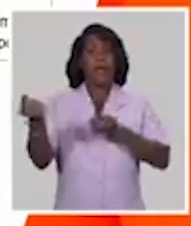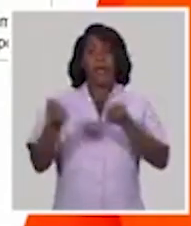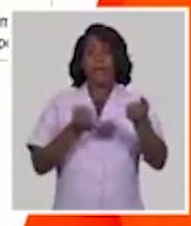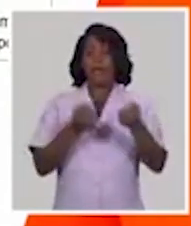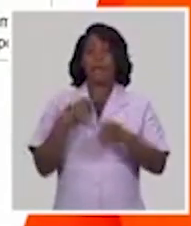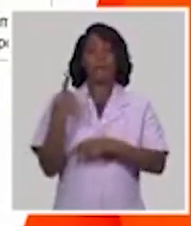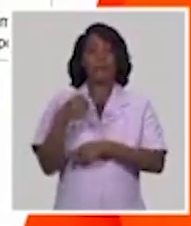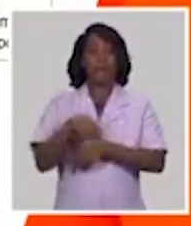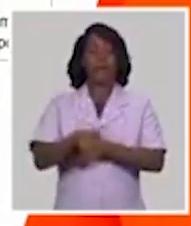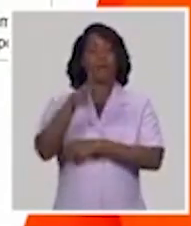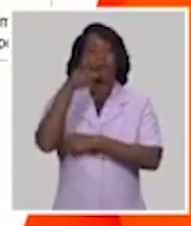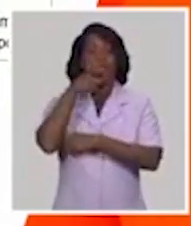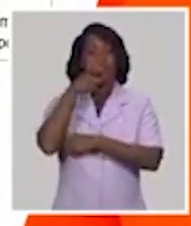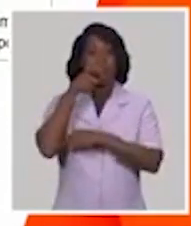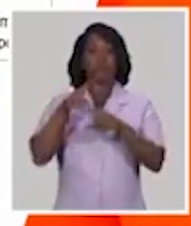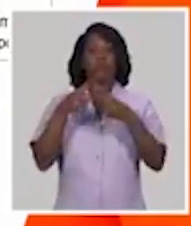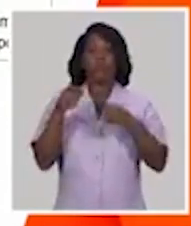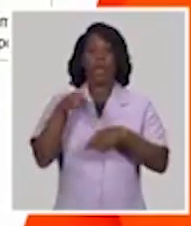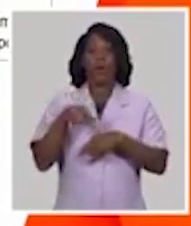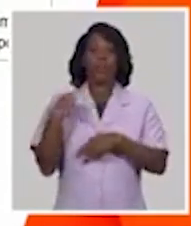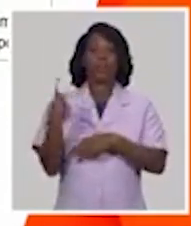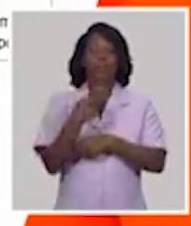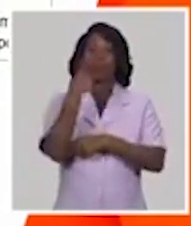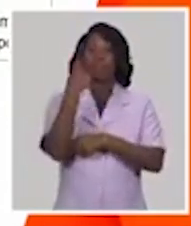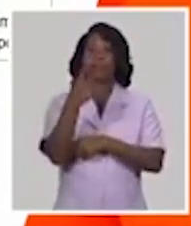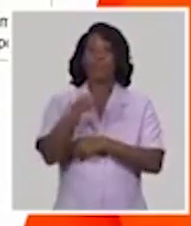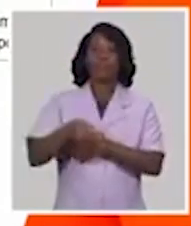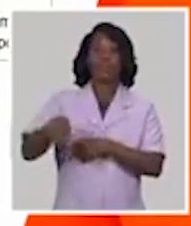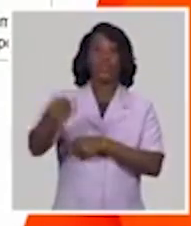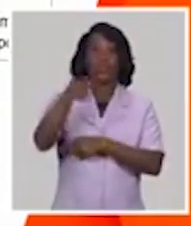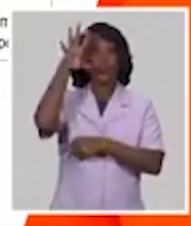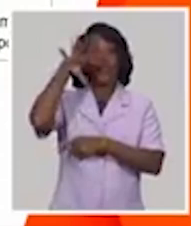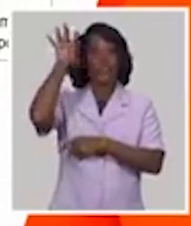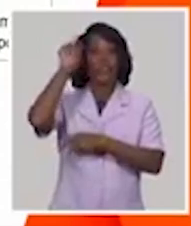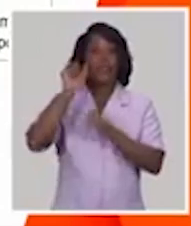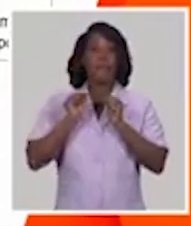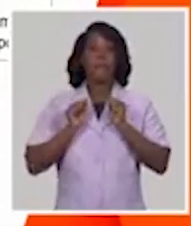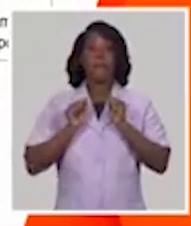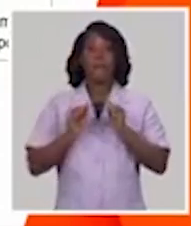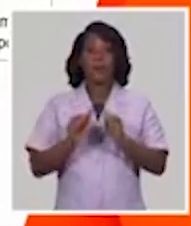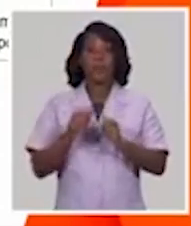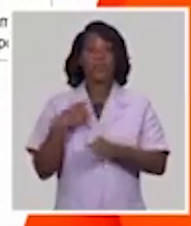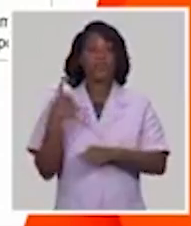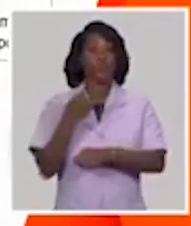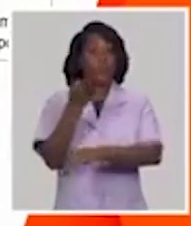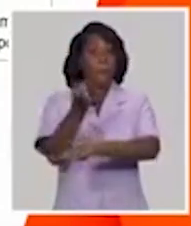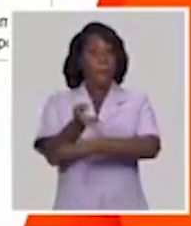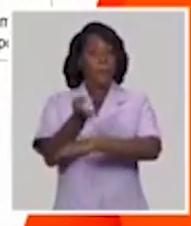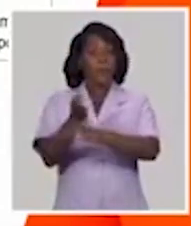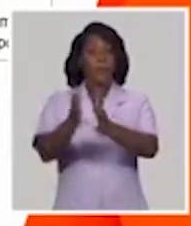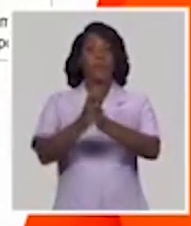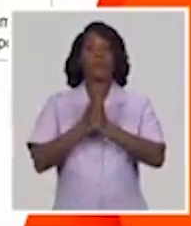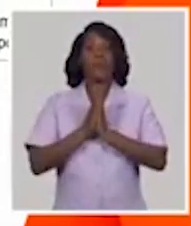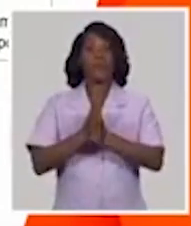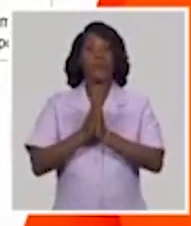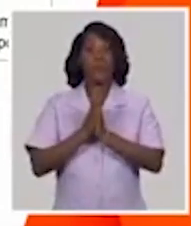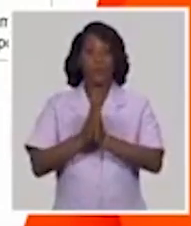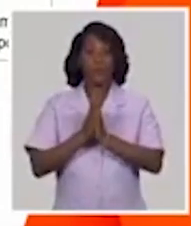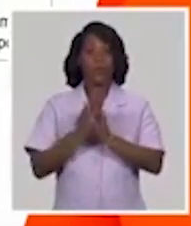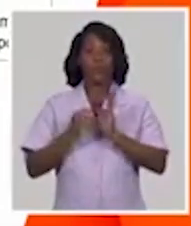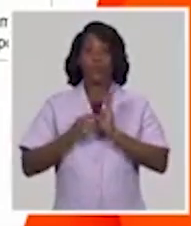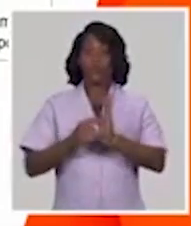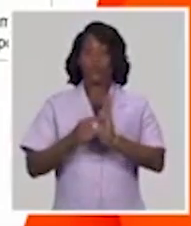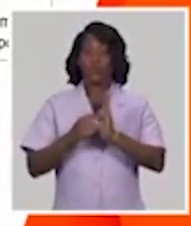restringir, solicitamos la comprensión de esta solicitud que se está haciendo por parte del Consejo de Defensa Provincial. Y